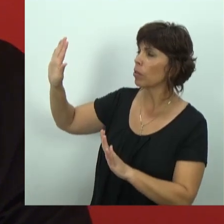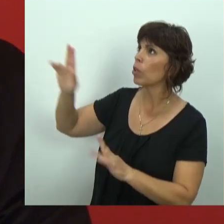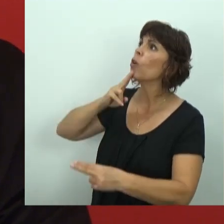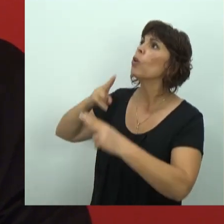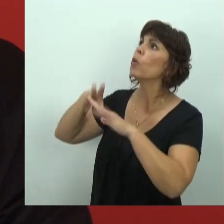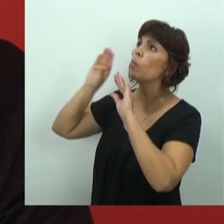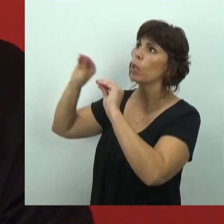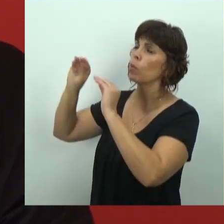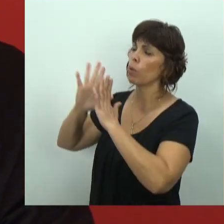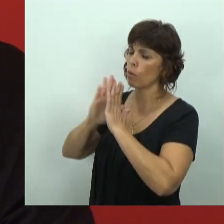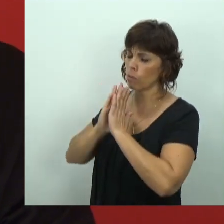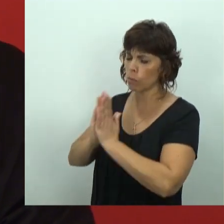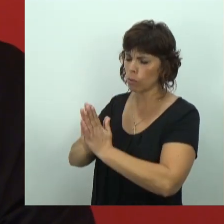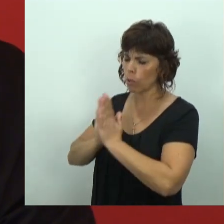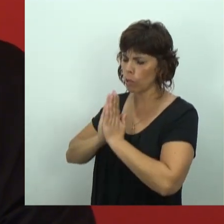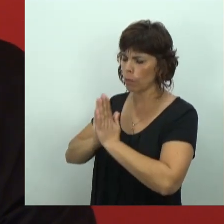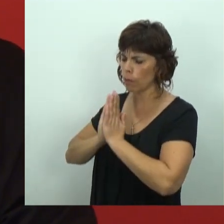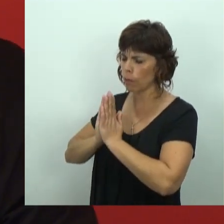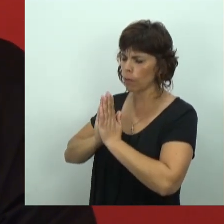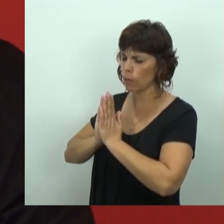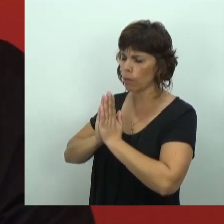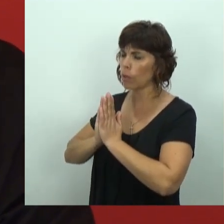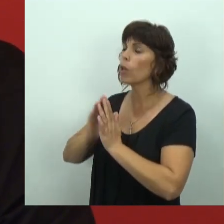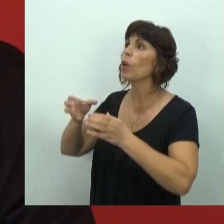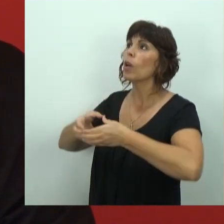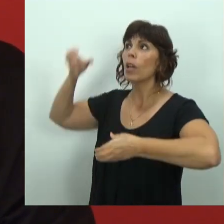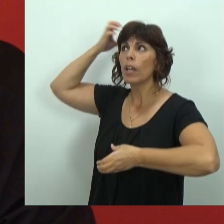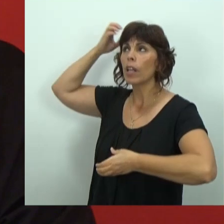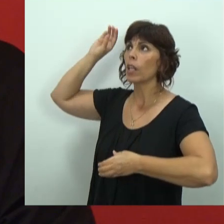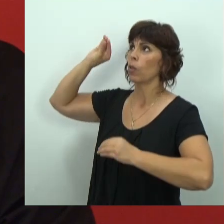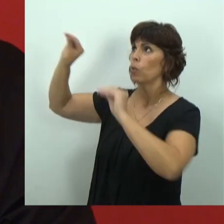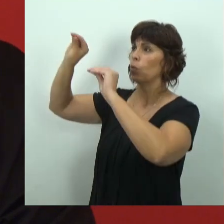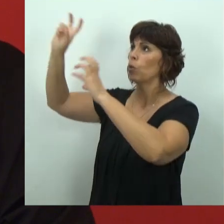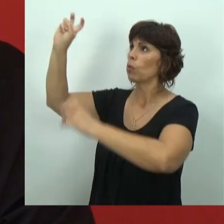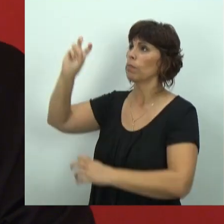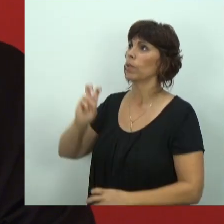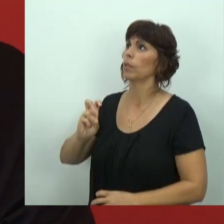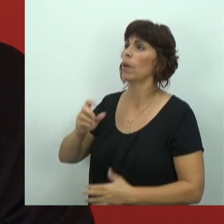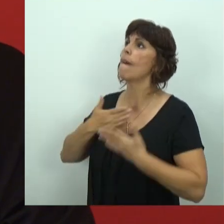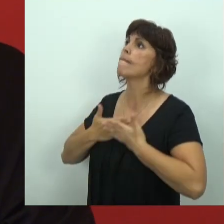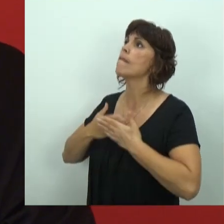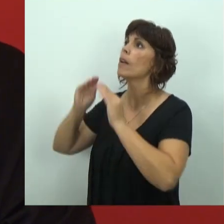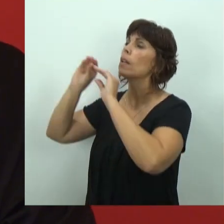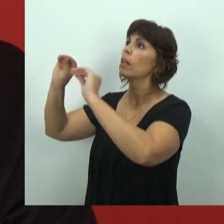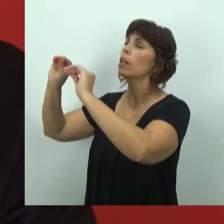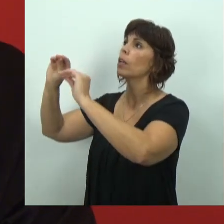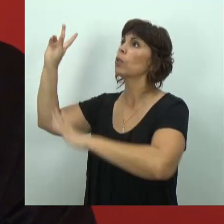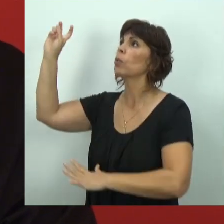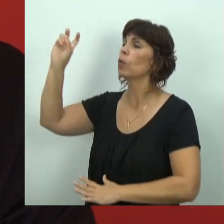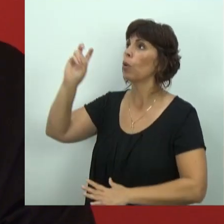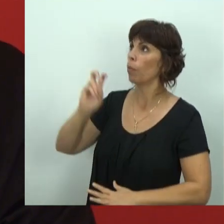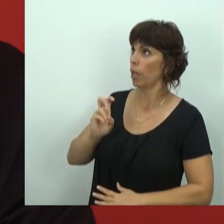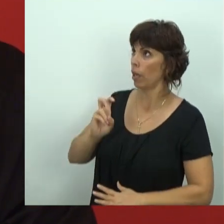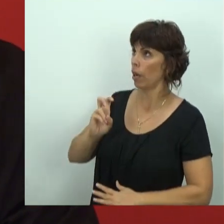santificado sea tu nombre. Venga tu reino, hágase tu voluntad, como en el